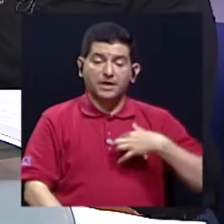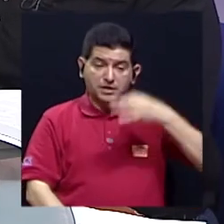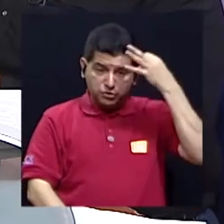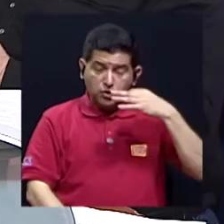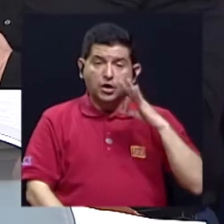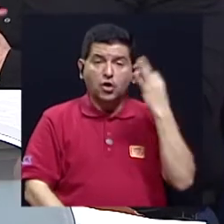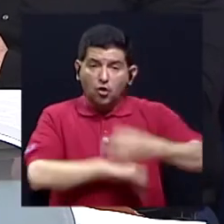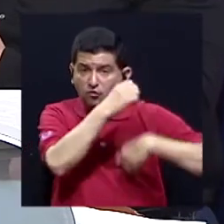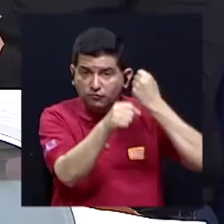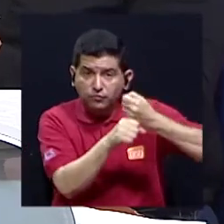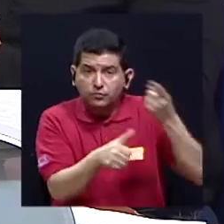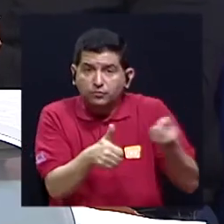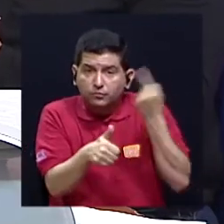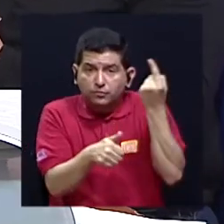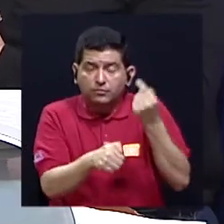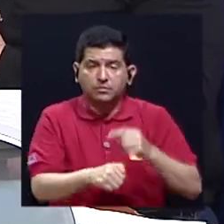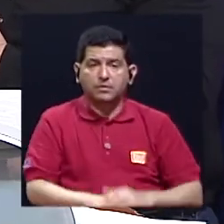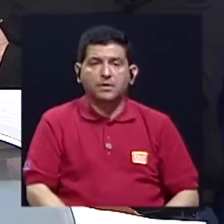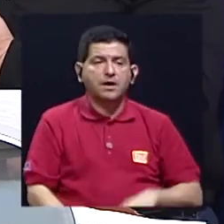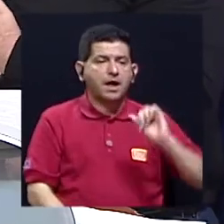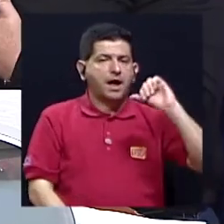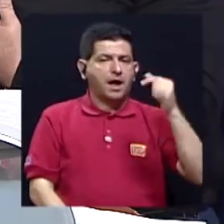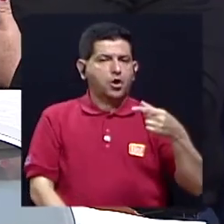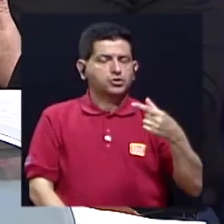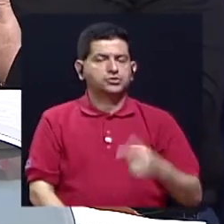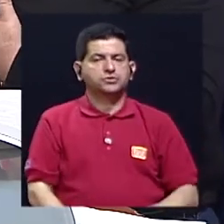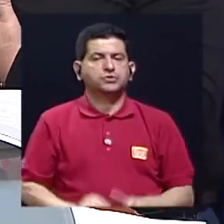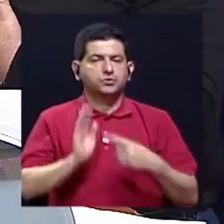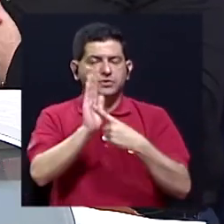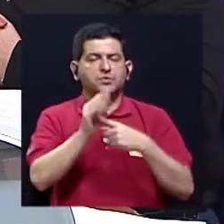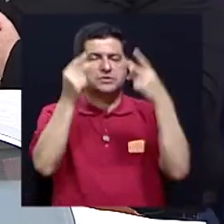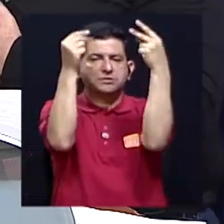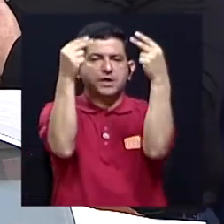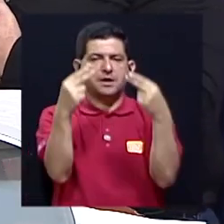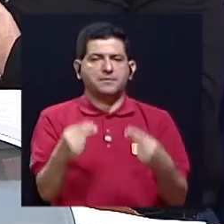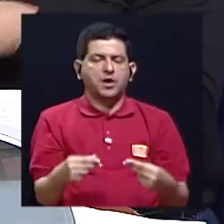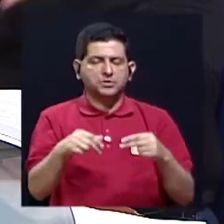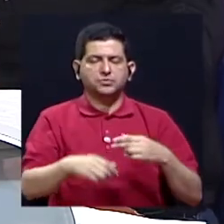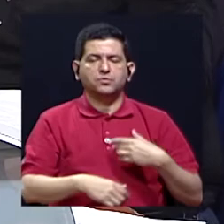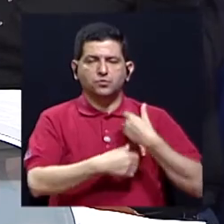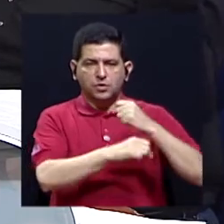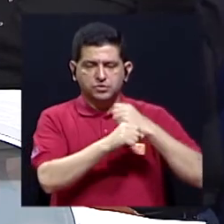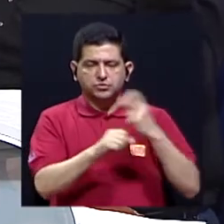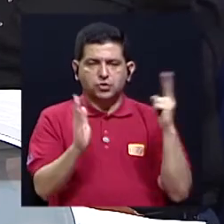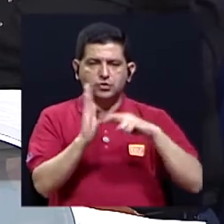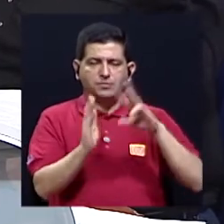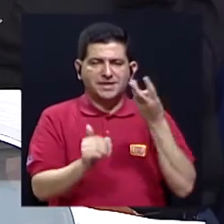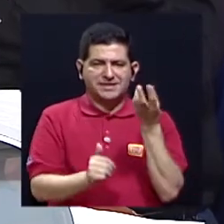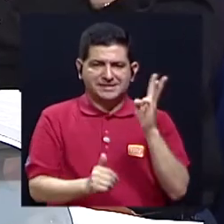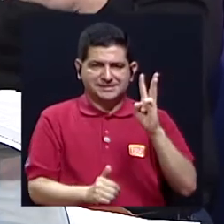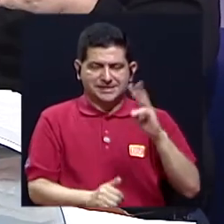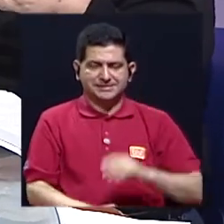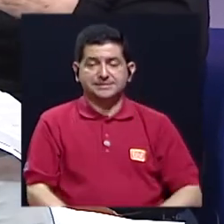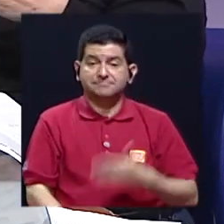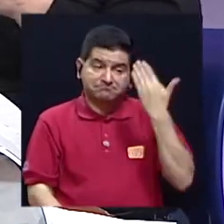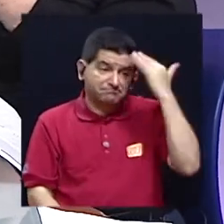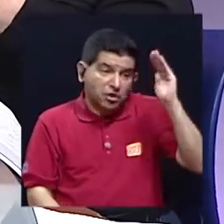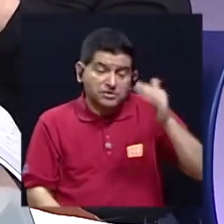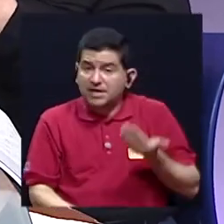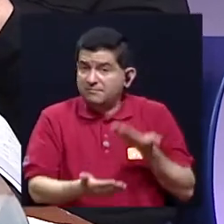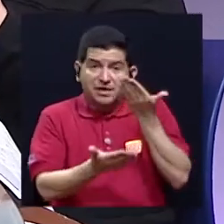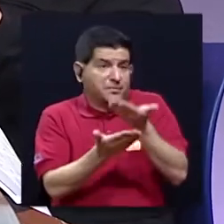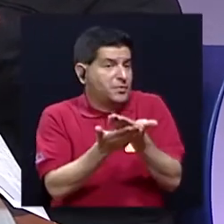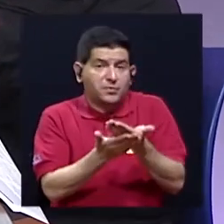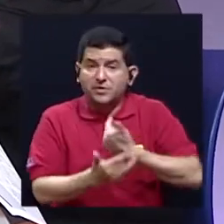año entrante, primero que todo, en agosto es presentado el presupuesto municipal para el 2016. No sabemos la